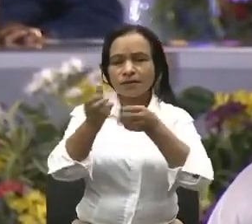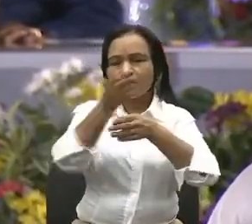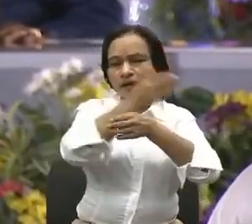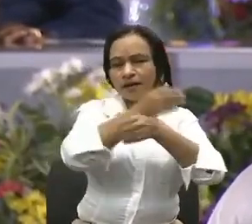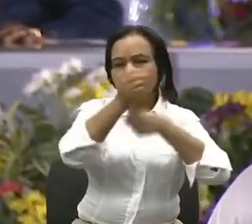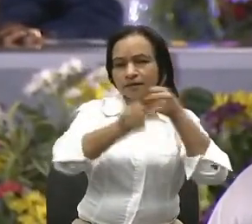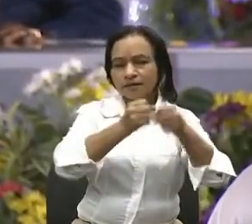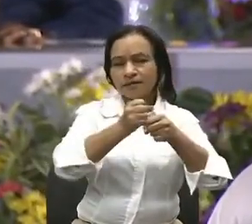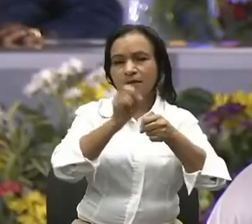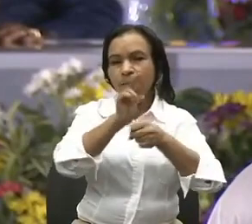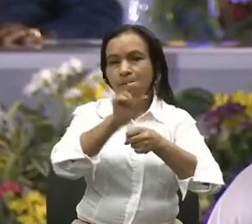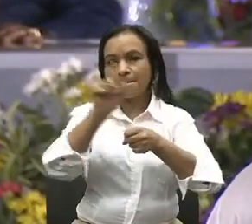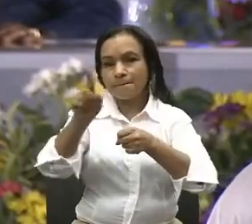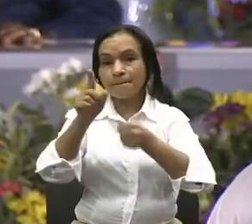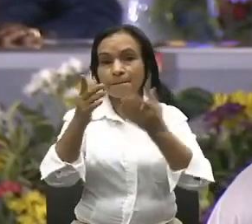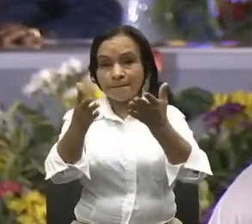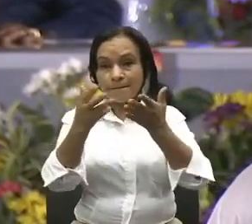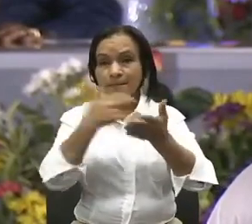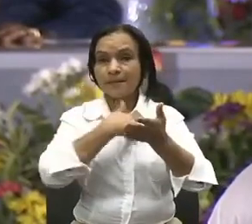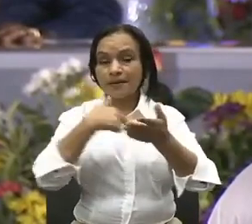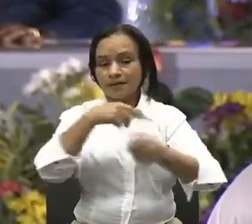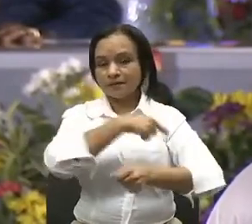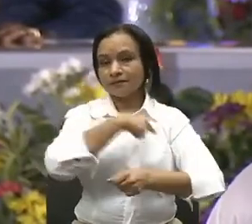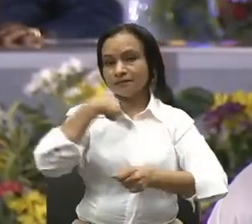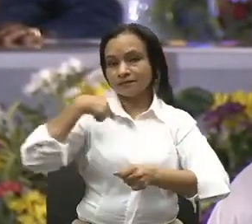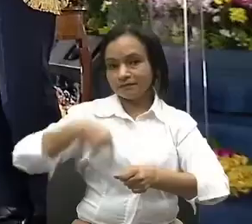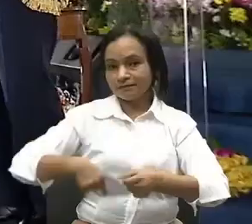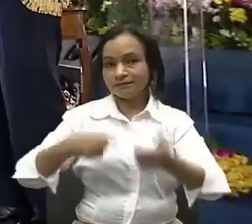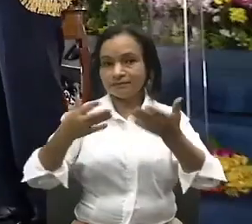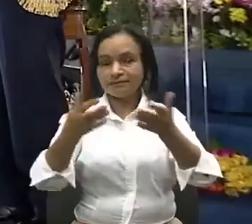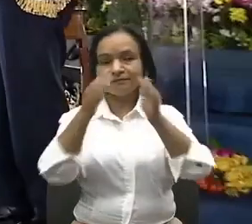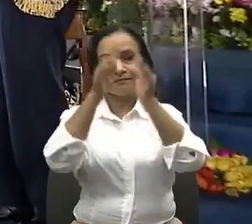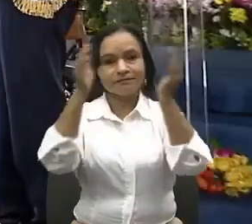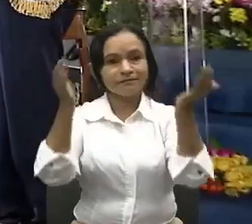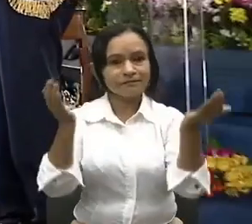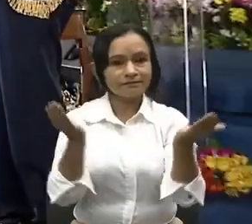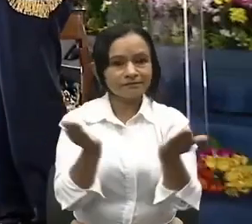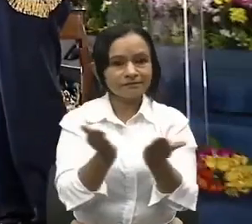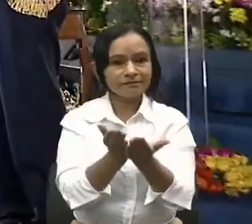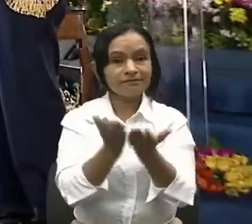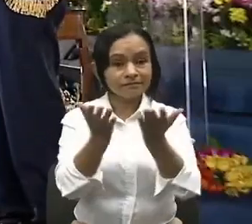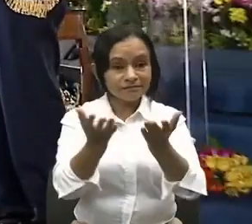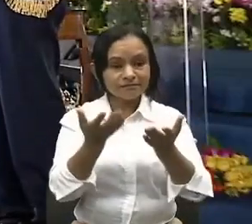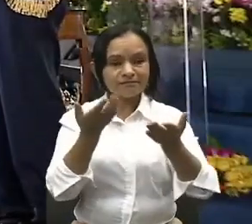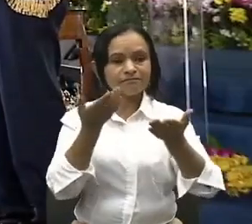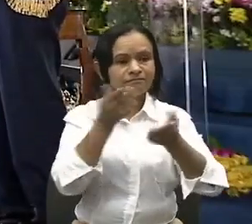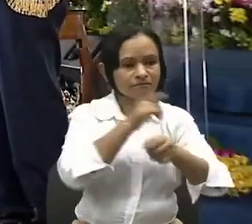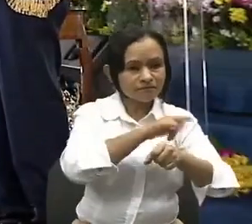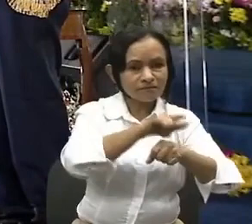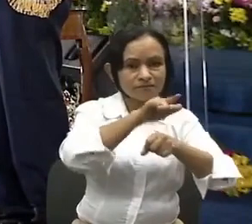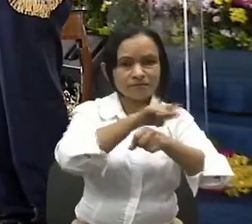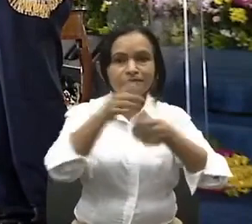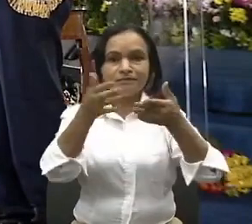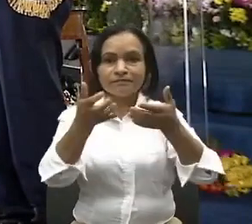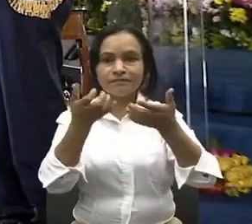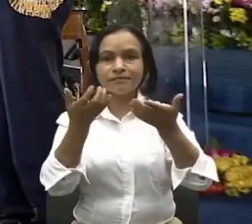que es la gran ruta que tiene trazada China en el mundo, y donde se han inscrito